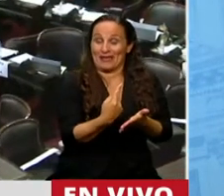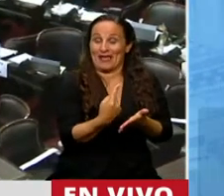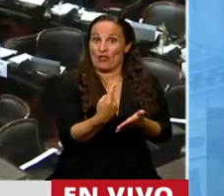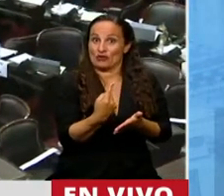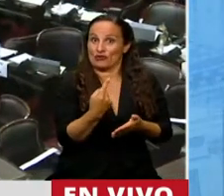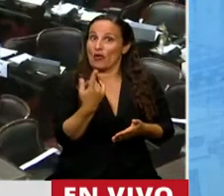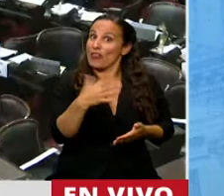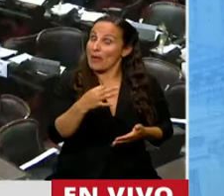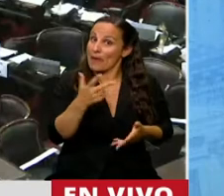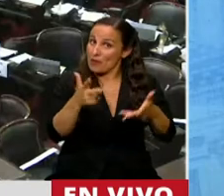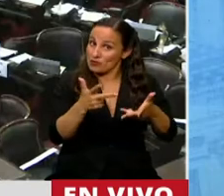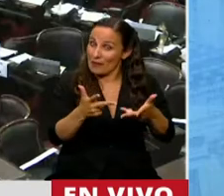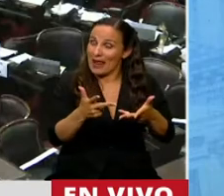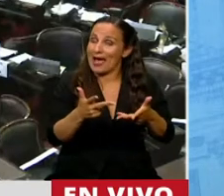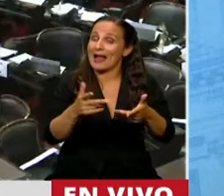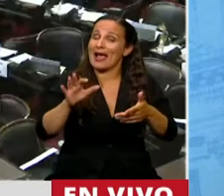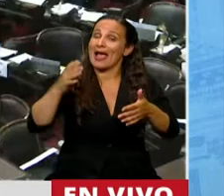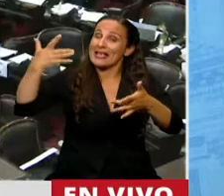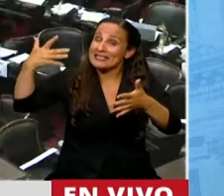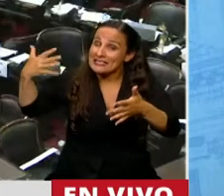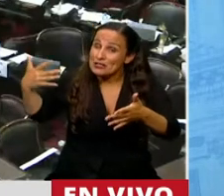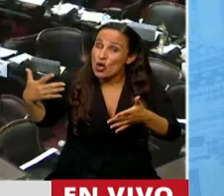que víctimas a lo largo de la historia